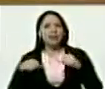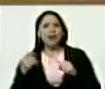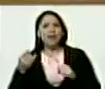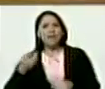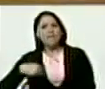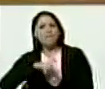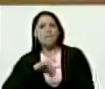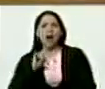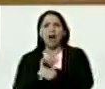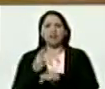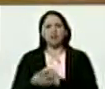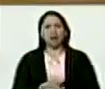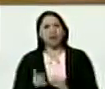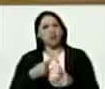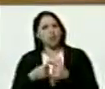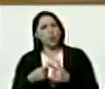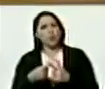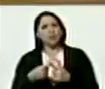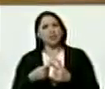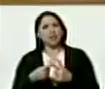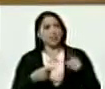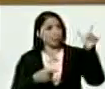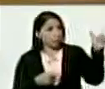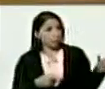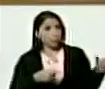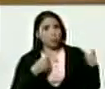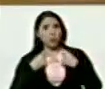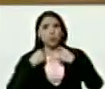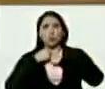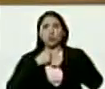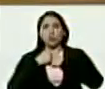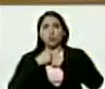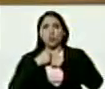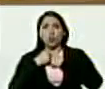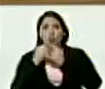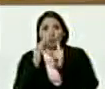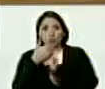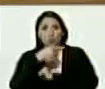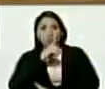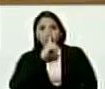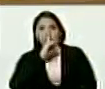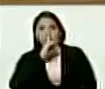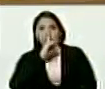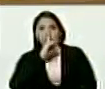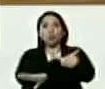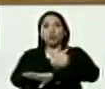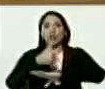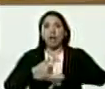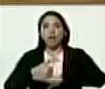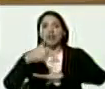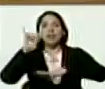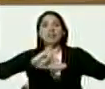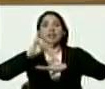Y que además de eso actúan bajo la complicidad de algunas autoridades de la Iglesia Católica.